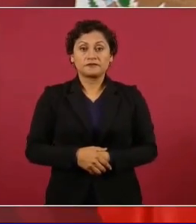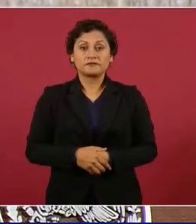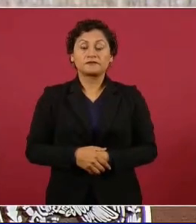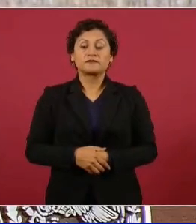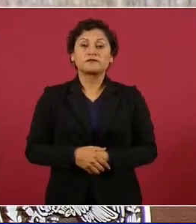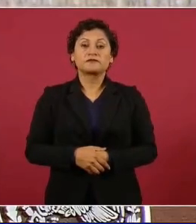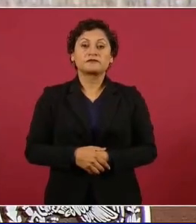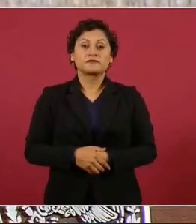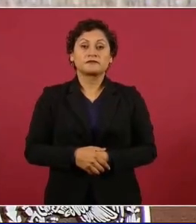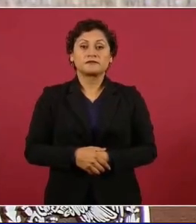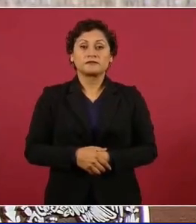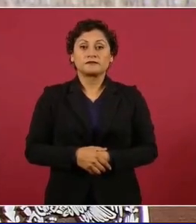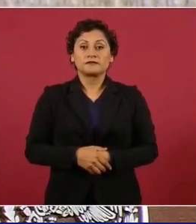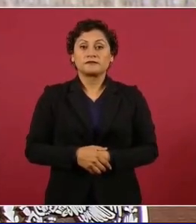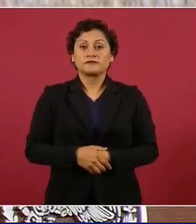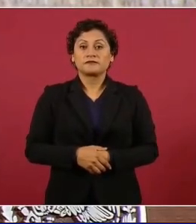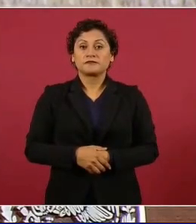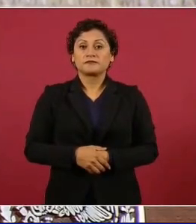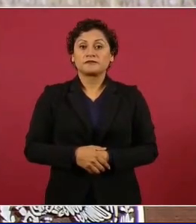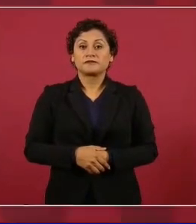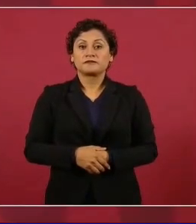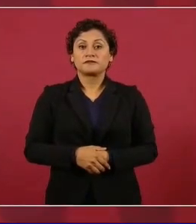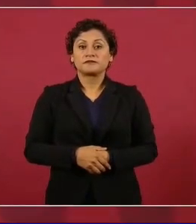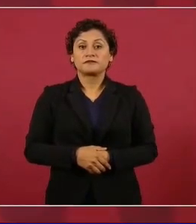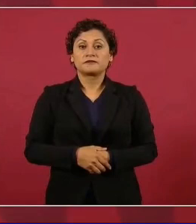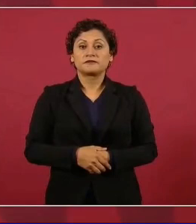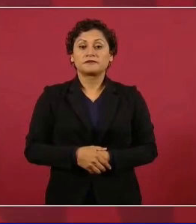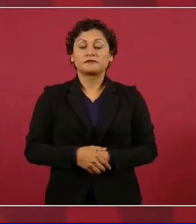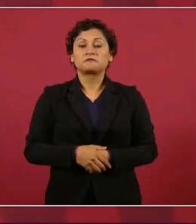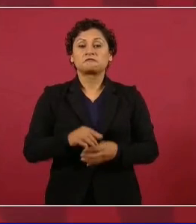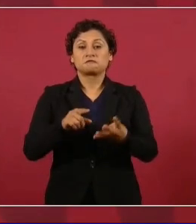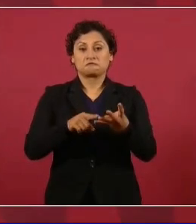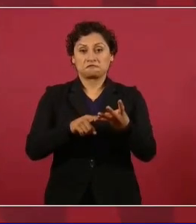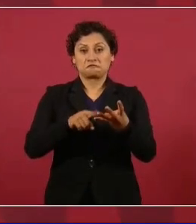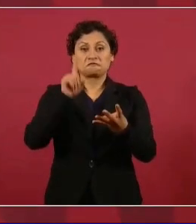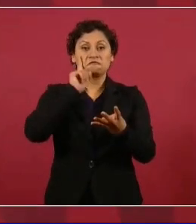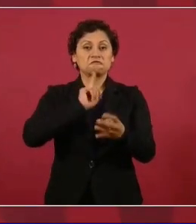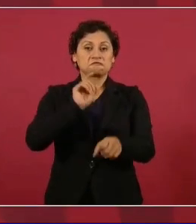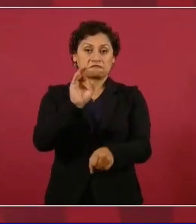protección a mujeres,